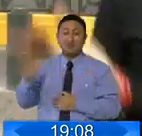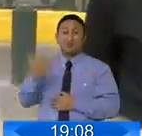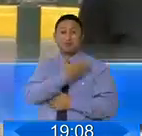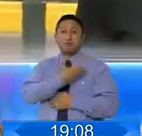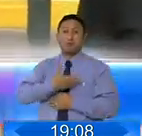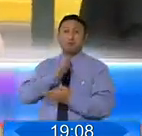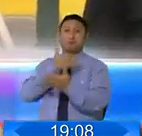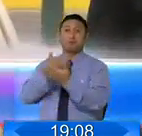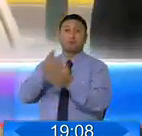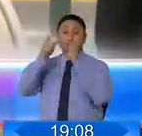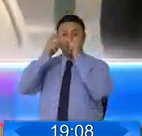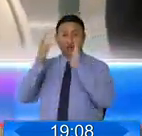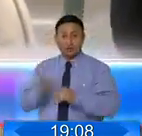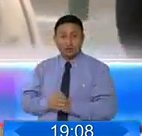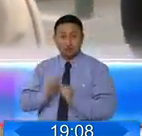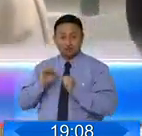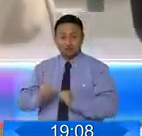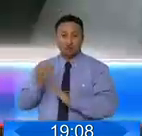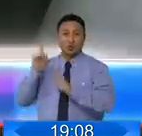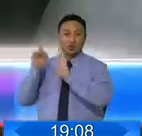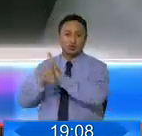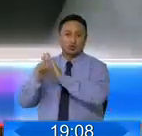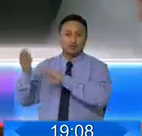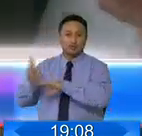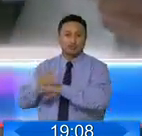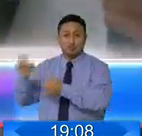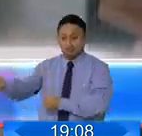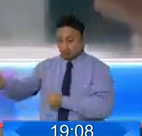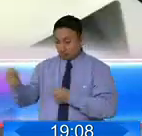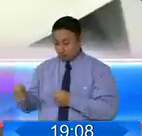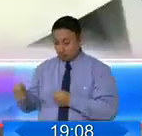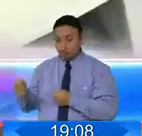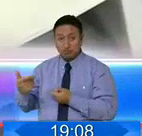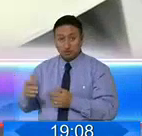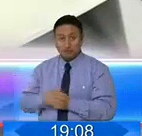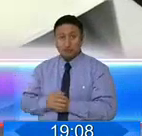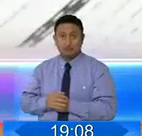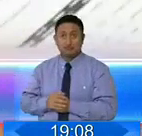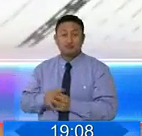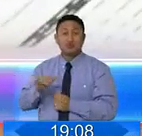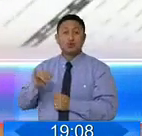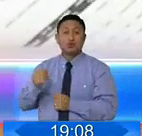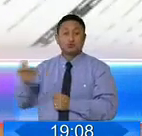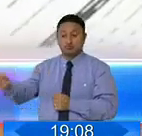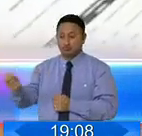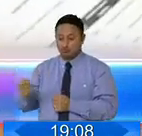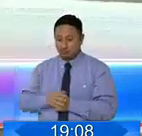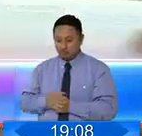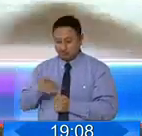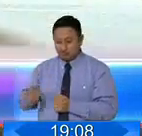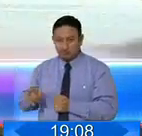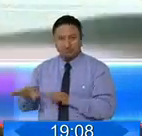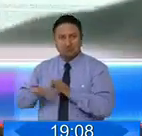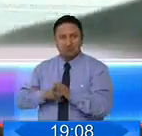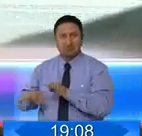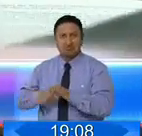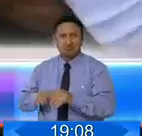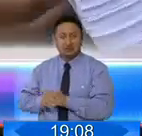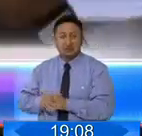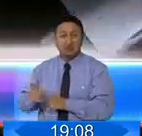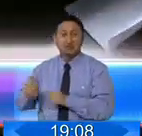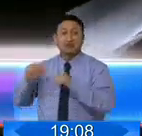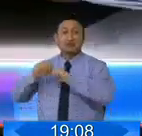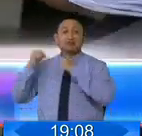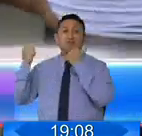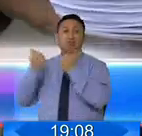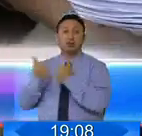llegó hasta la Fiscalía para presentar la denuncia que había llegado hasta su despacho este mismo jueves. En ella se detallaría que un